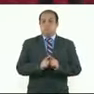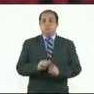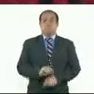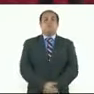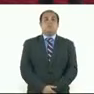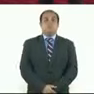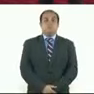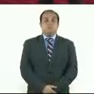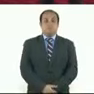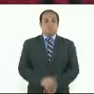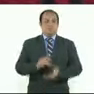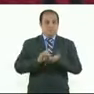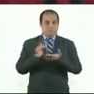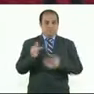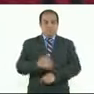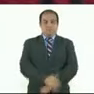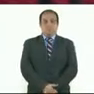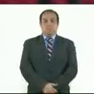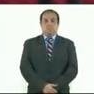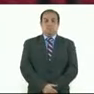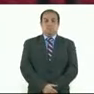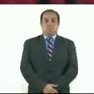parte, doctora. Muchas gracias.